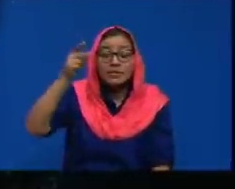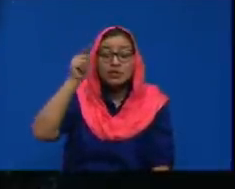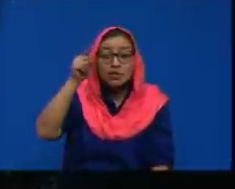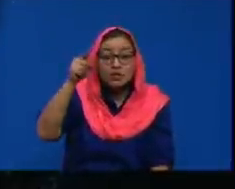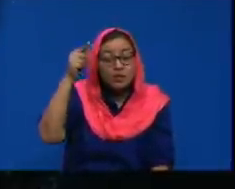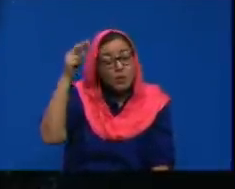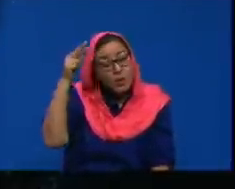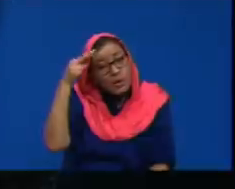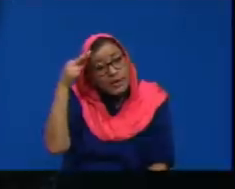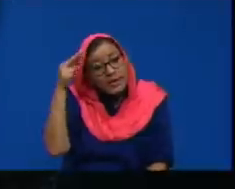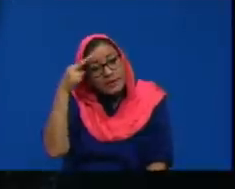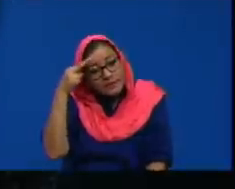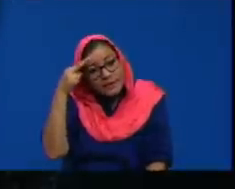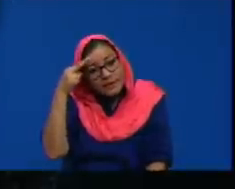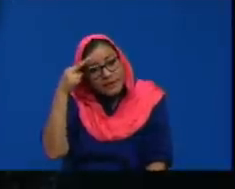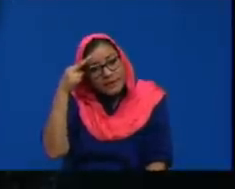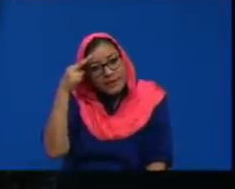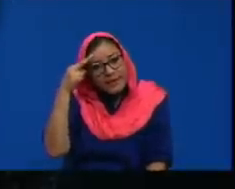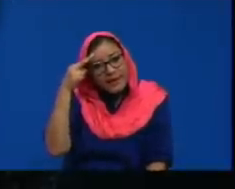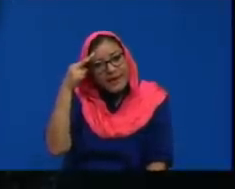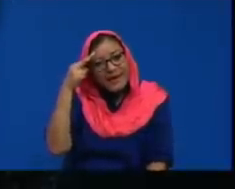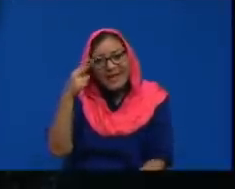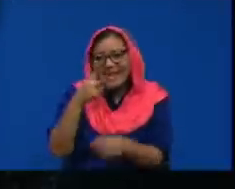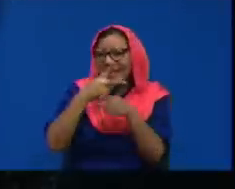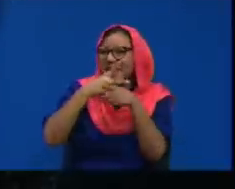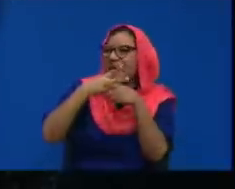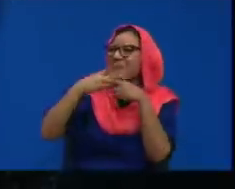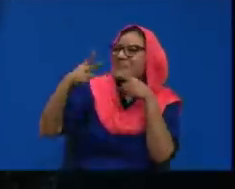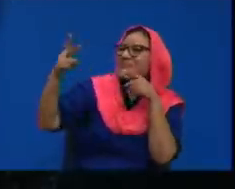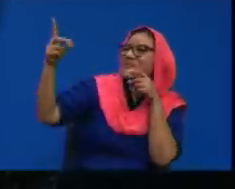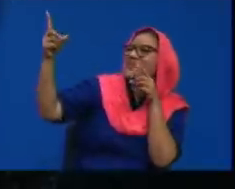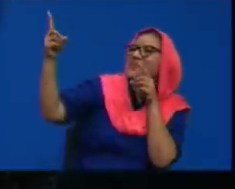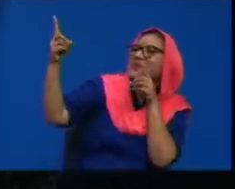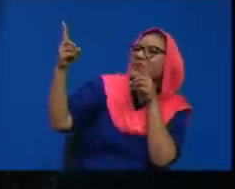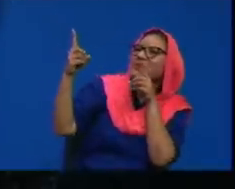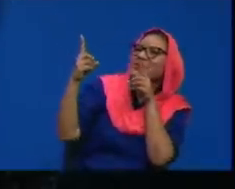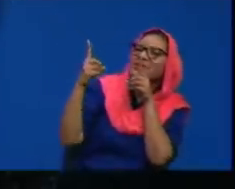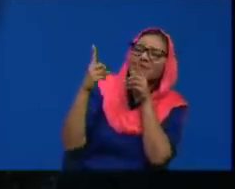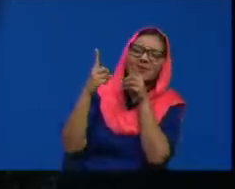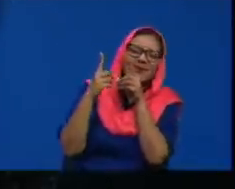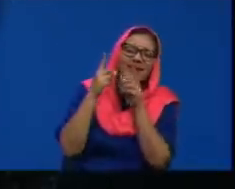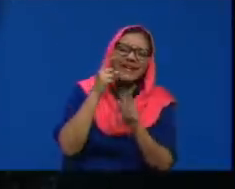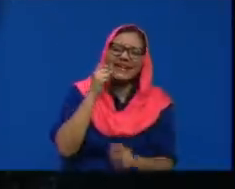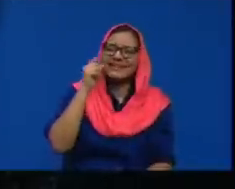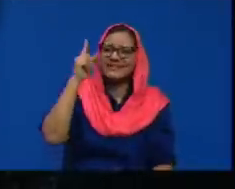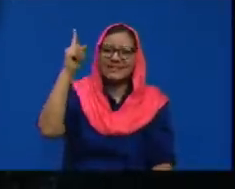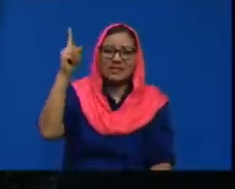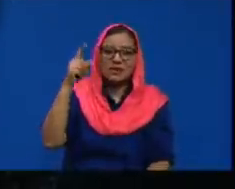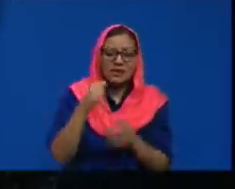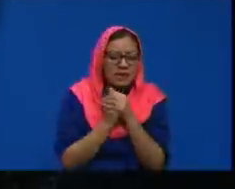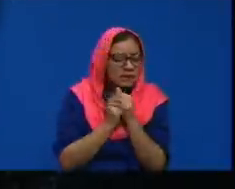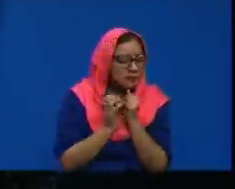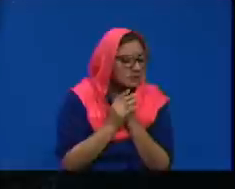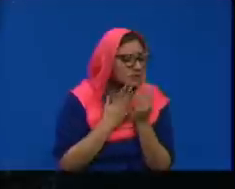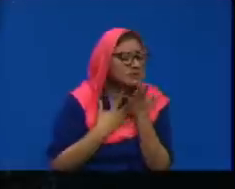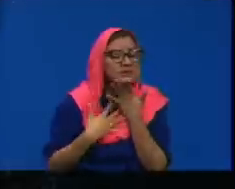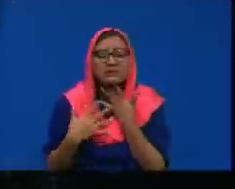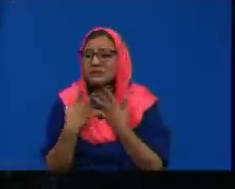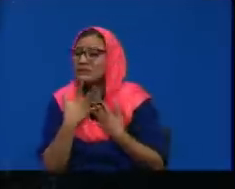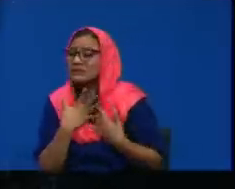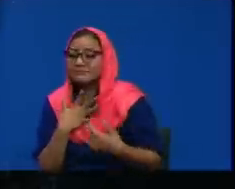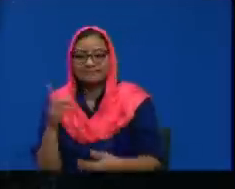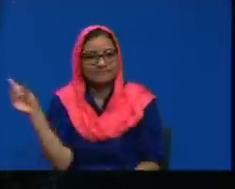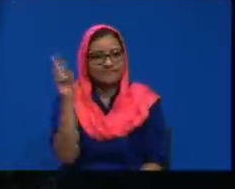recuerda que estoy pronto a venir. No te angusties, dice el Señor,